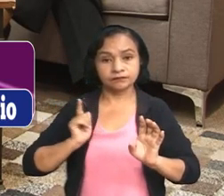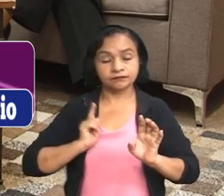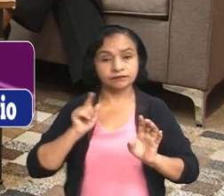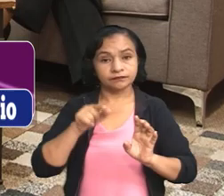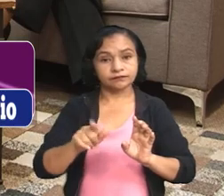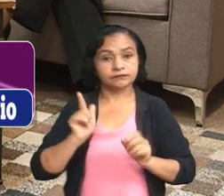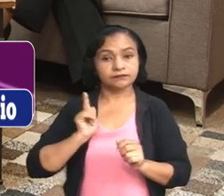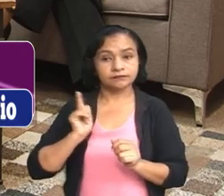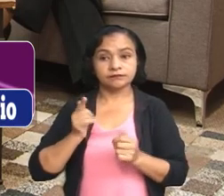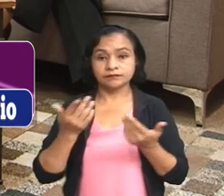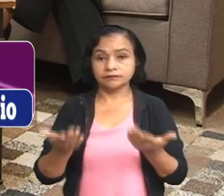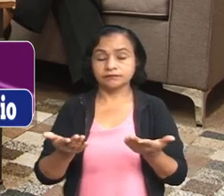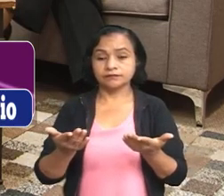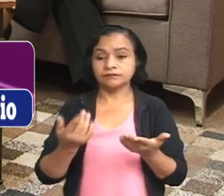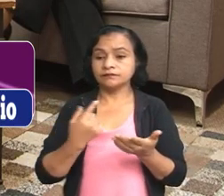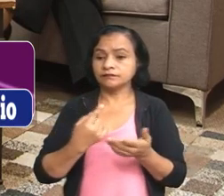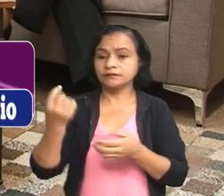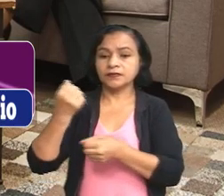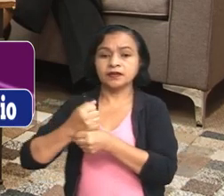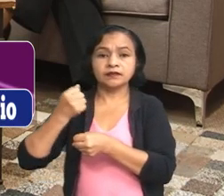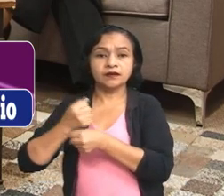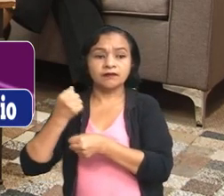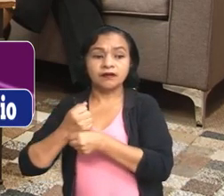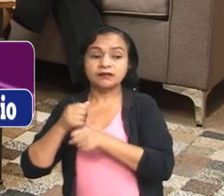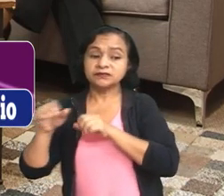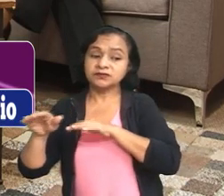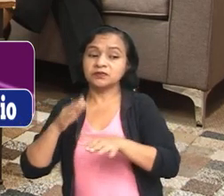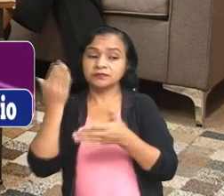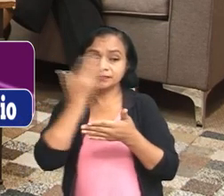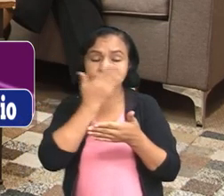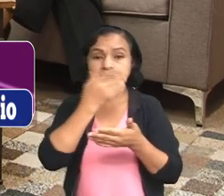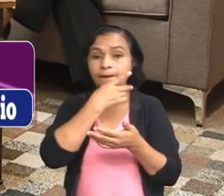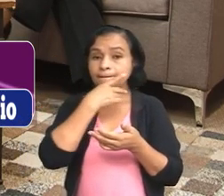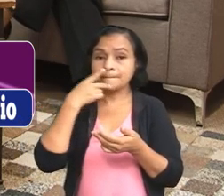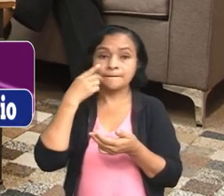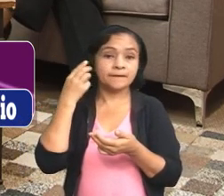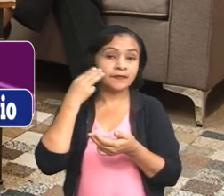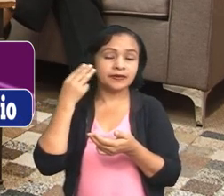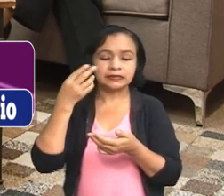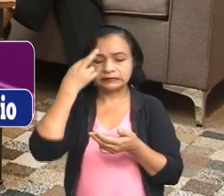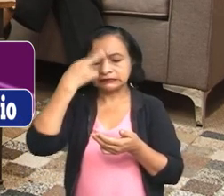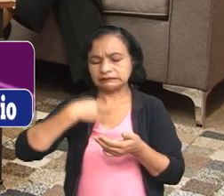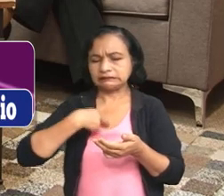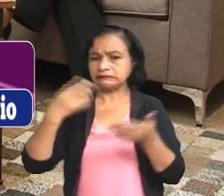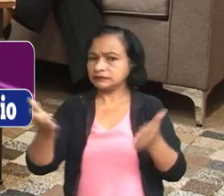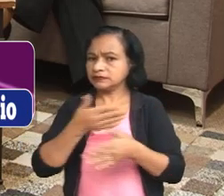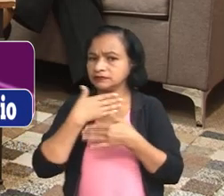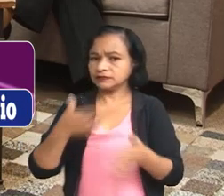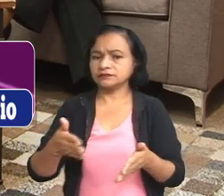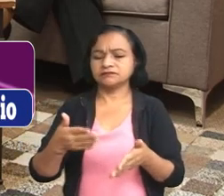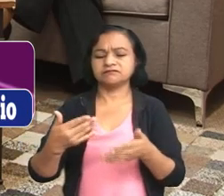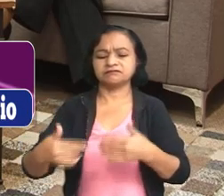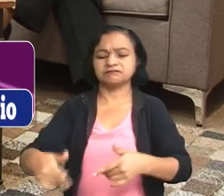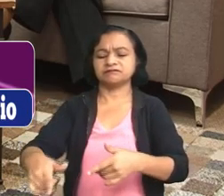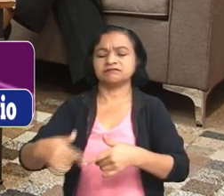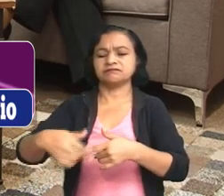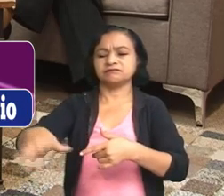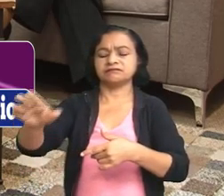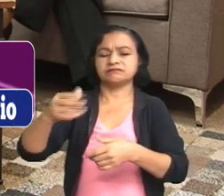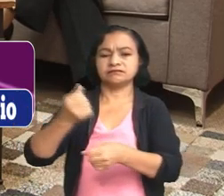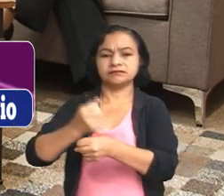hecho de ir a trabajar, porque también como padres en algunos casos irresponsables le habían dejado